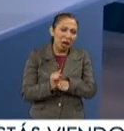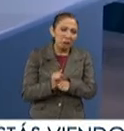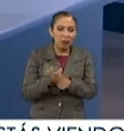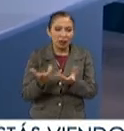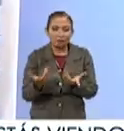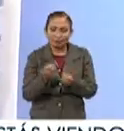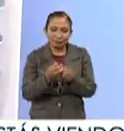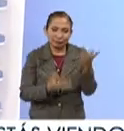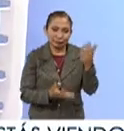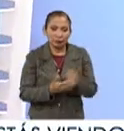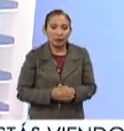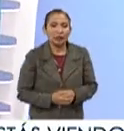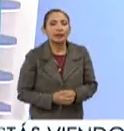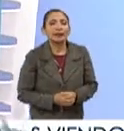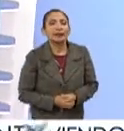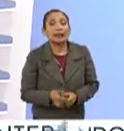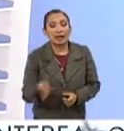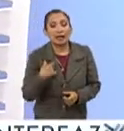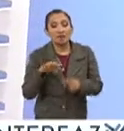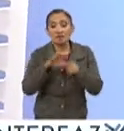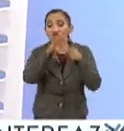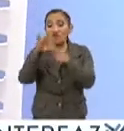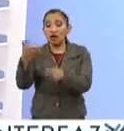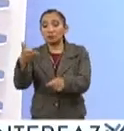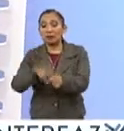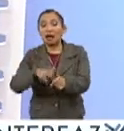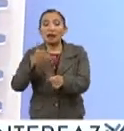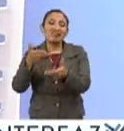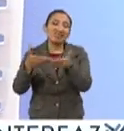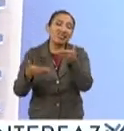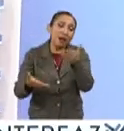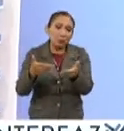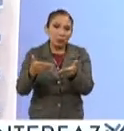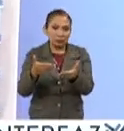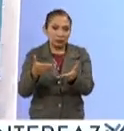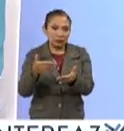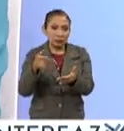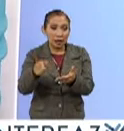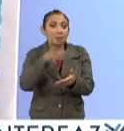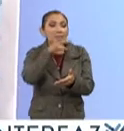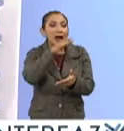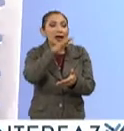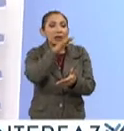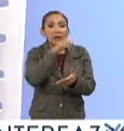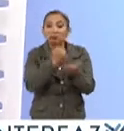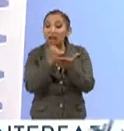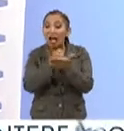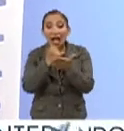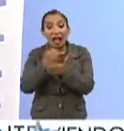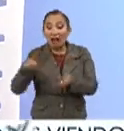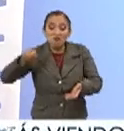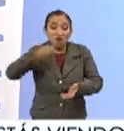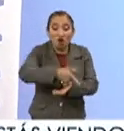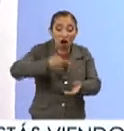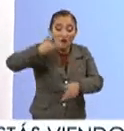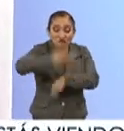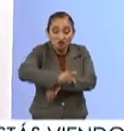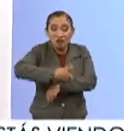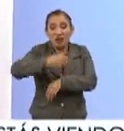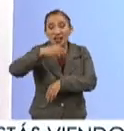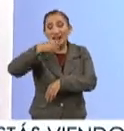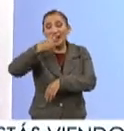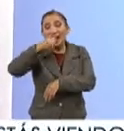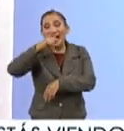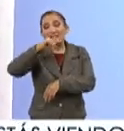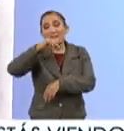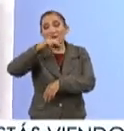etcétera. Y los llevan al hospital y hay veces que incluso los papás exigen que les den un medicamento, ¿no? Y